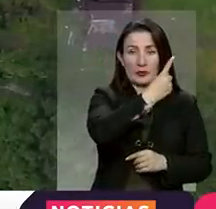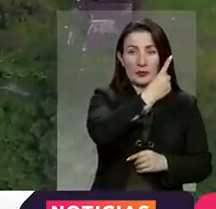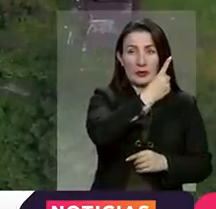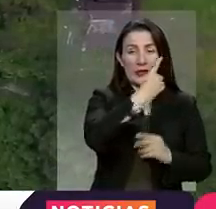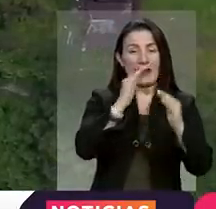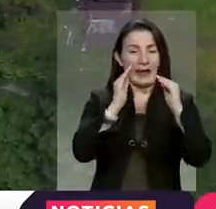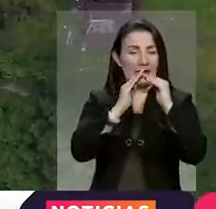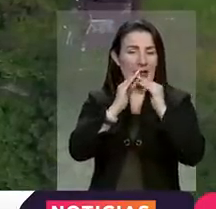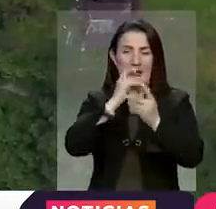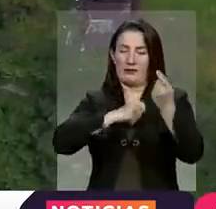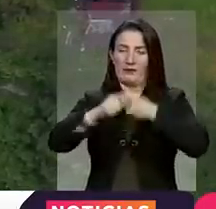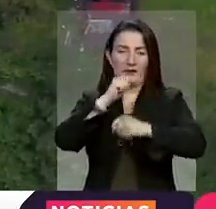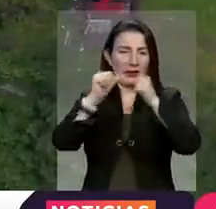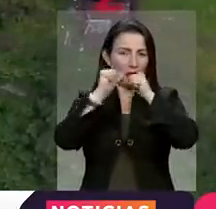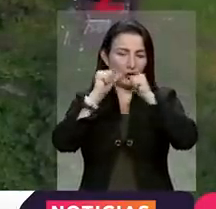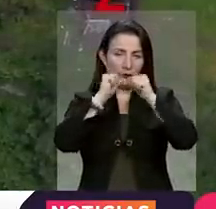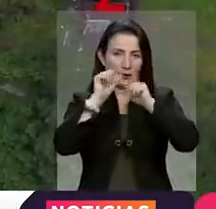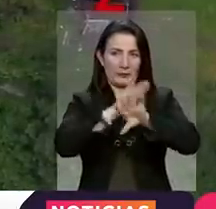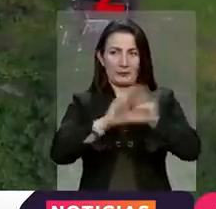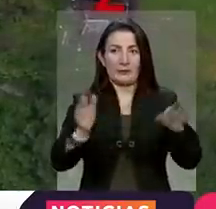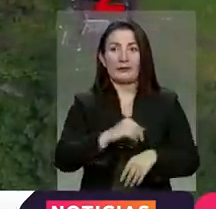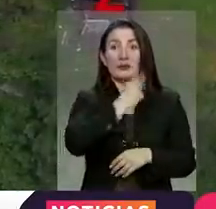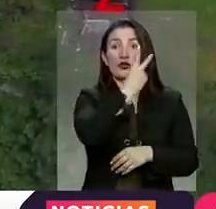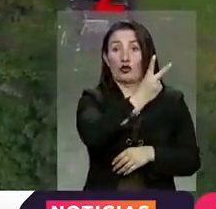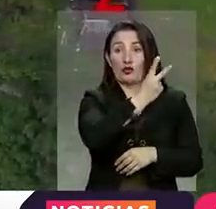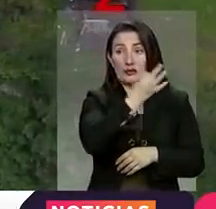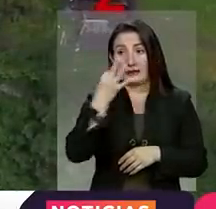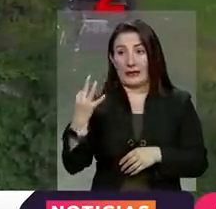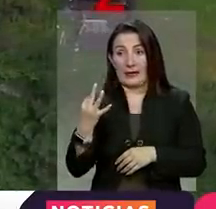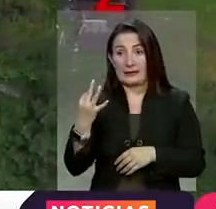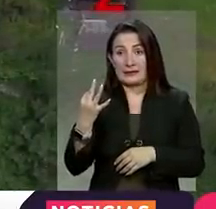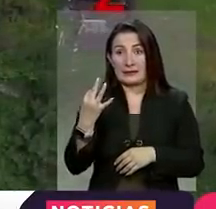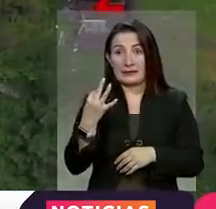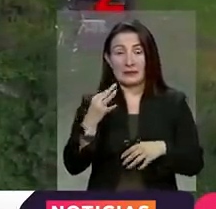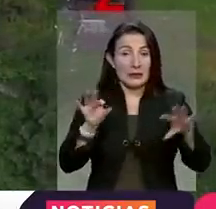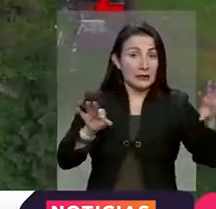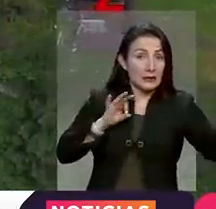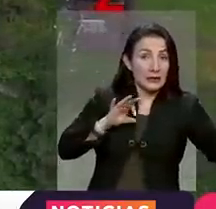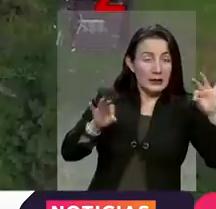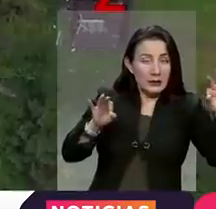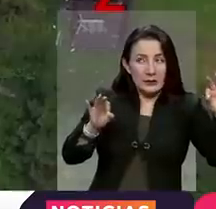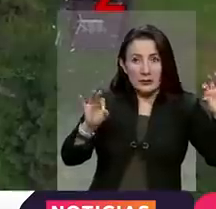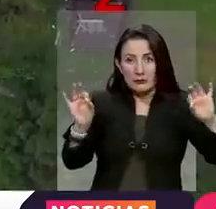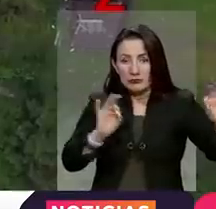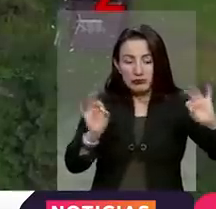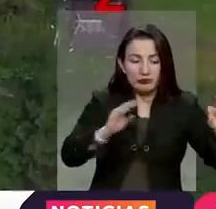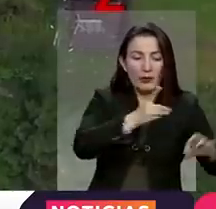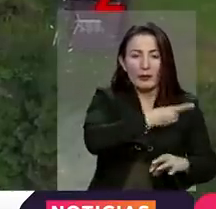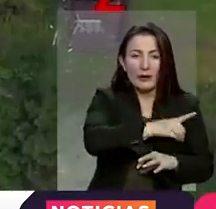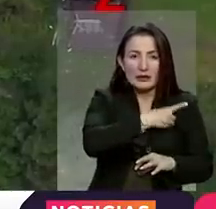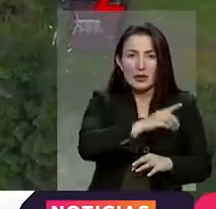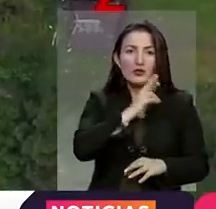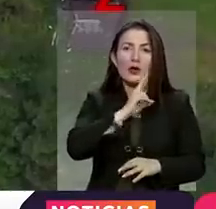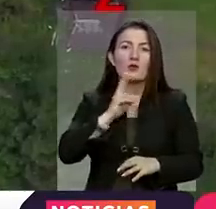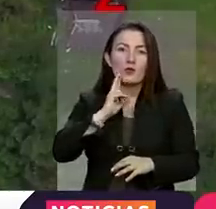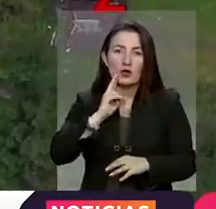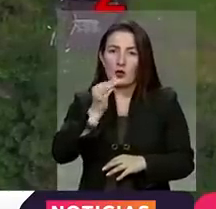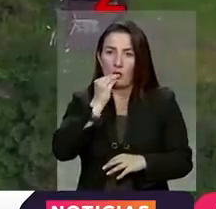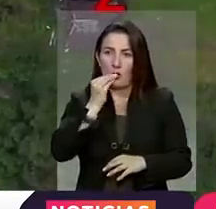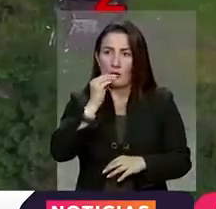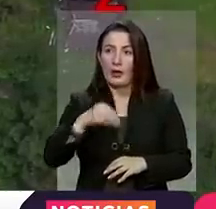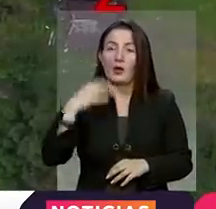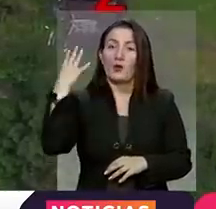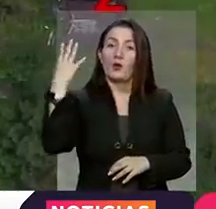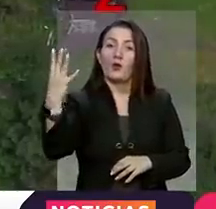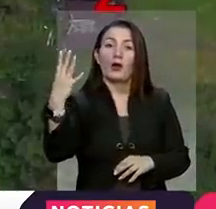casa donde vendían y bebían licor. 2 y 3 fueron puntos escogidos para preparar desayunos, almuerzos y comidas. El